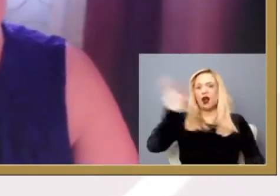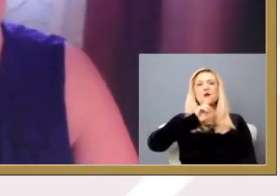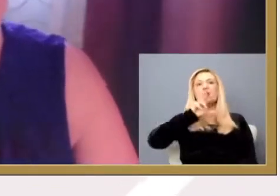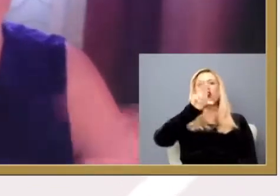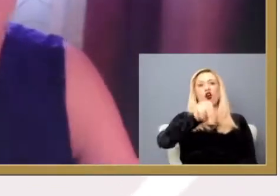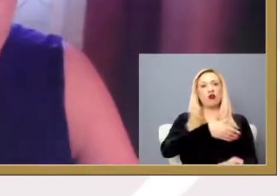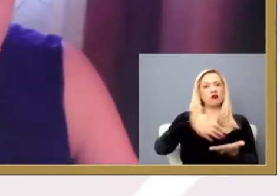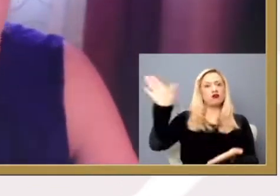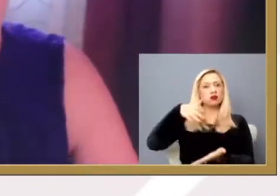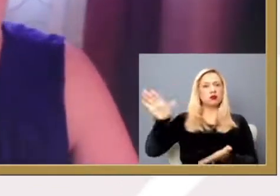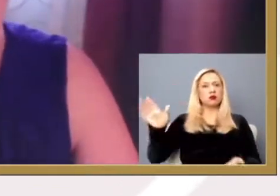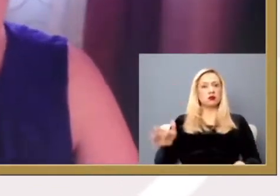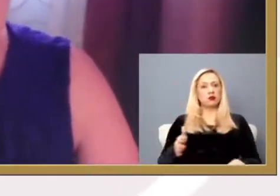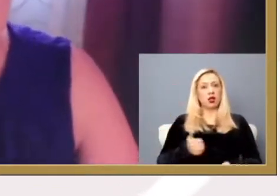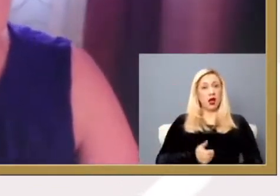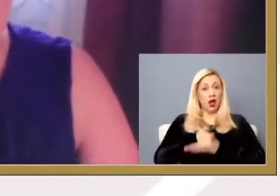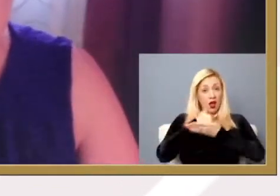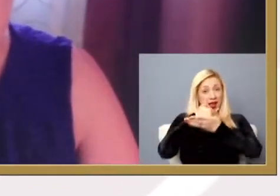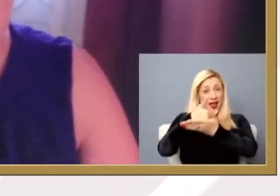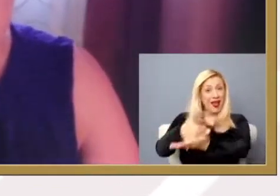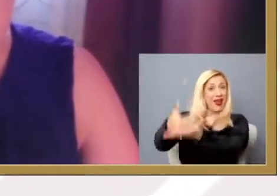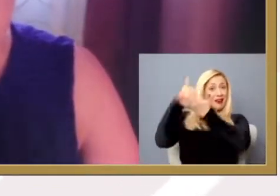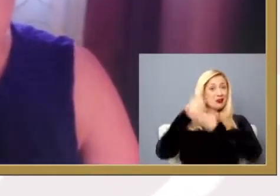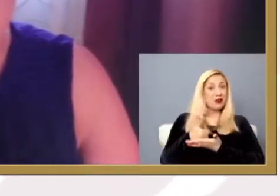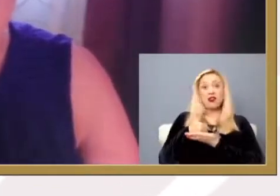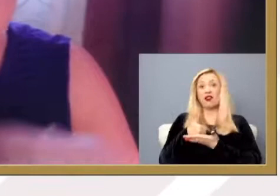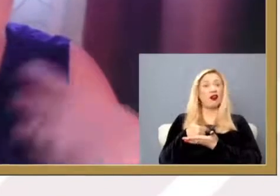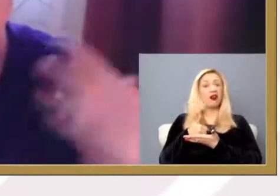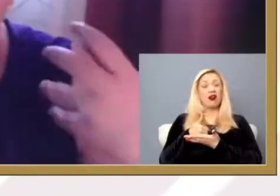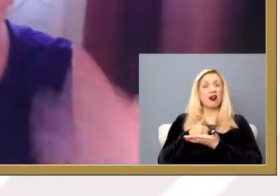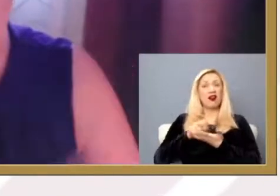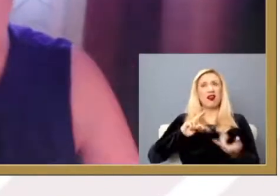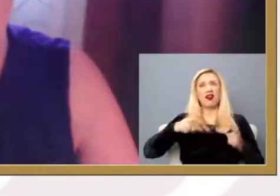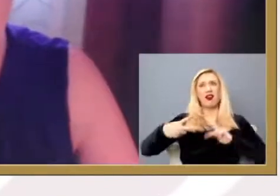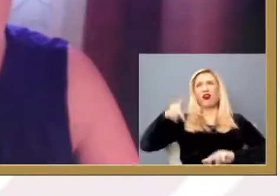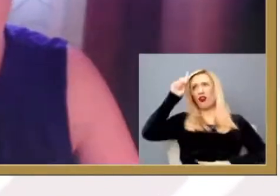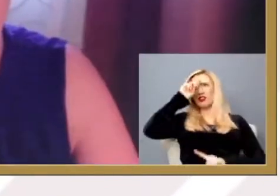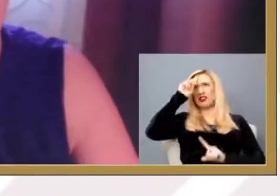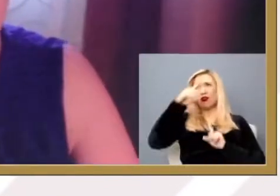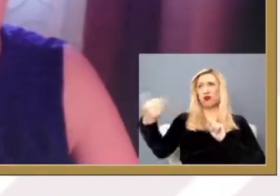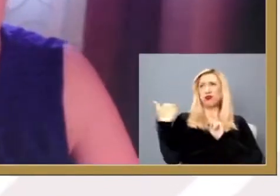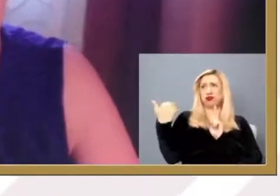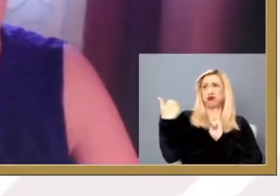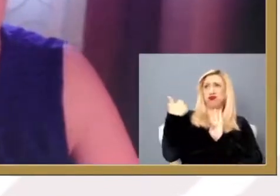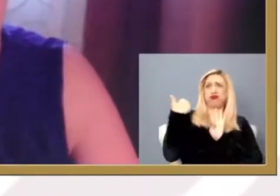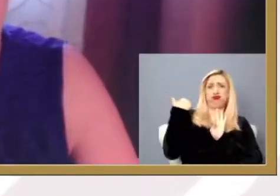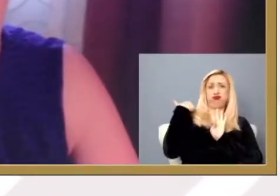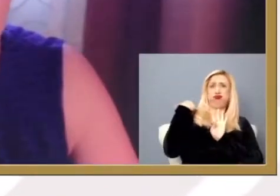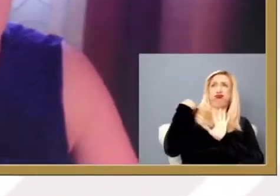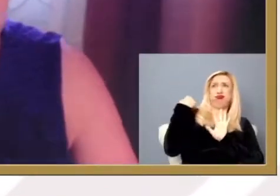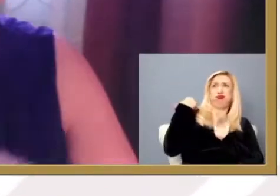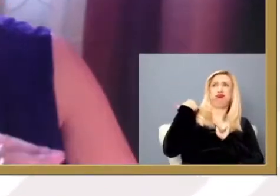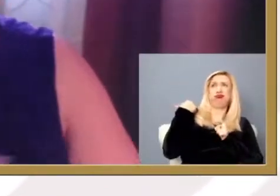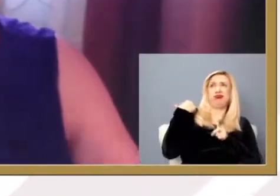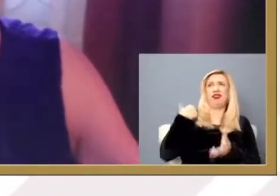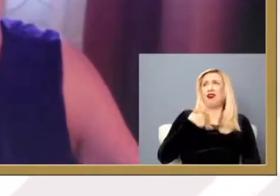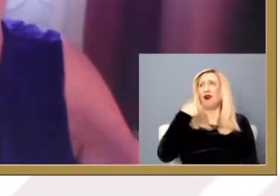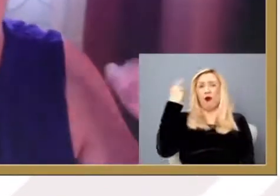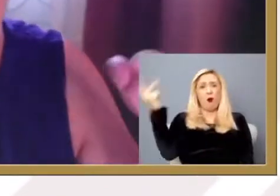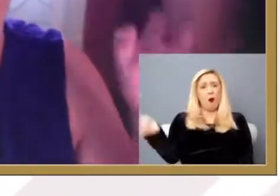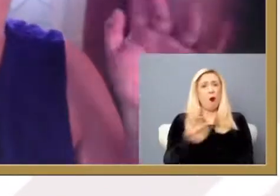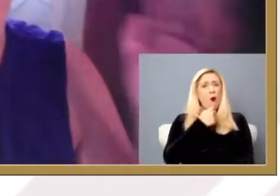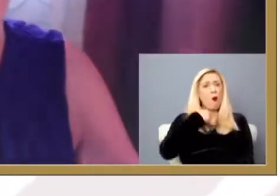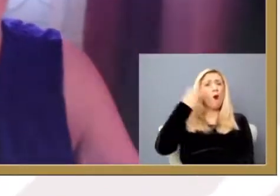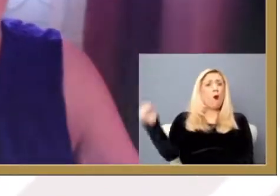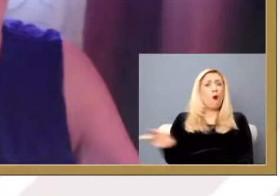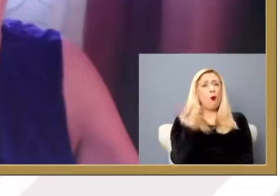de como ayudarte, te dan estos consejos que no les has solicitado y que tienden a ser muy violentos. Entonces, aquí yo lo que pondré es que